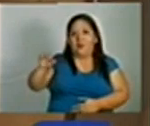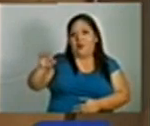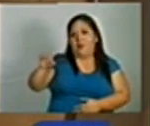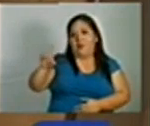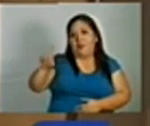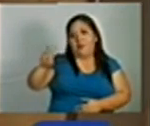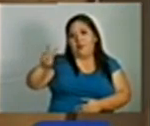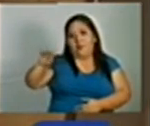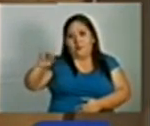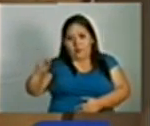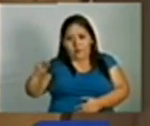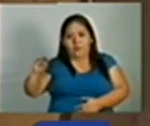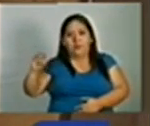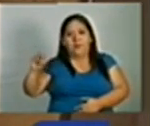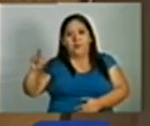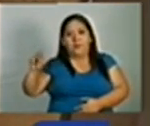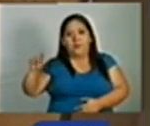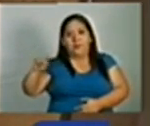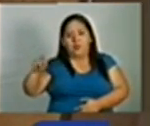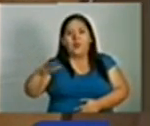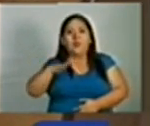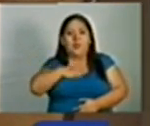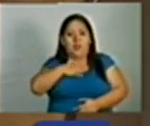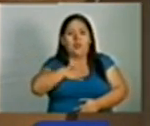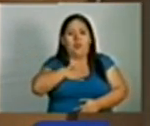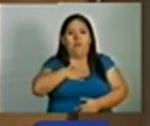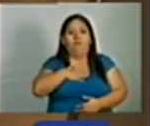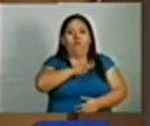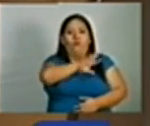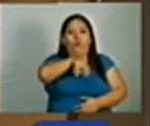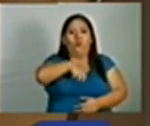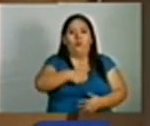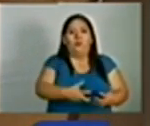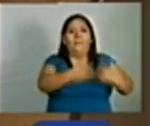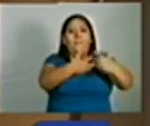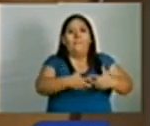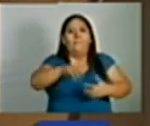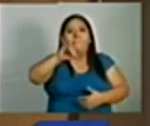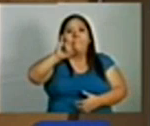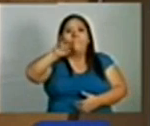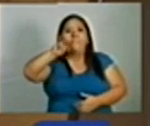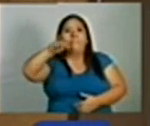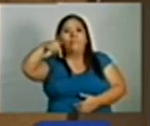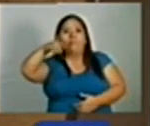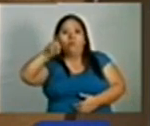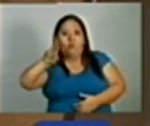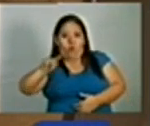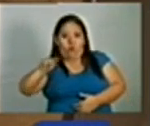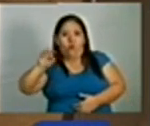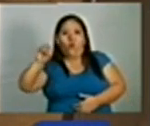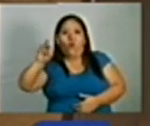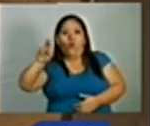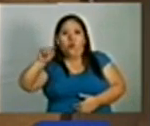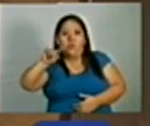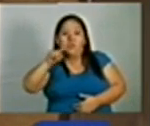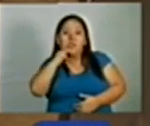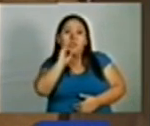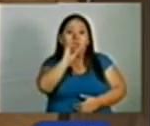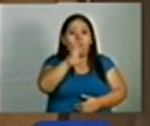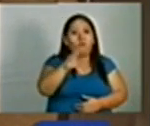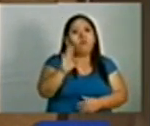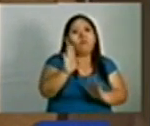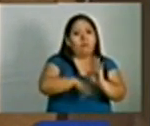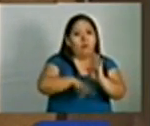Oswaldo Ortiz tenía una empresa que se llama Import Ortiz. Él ofrecía